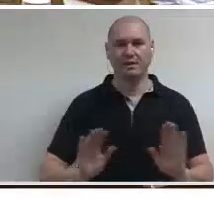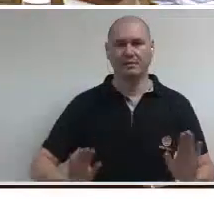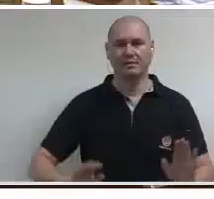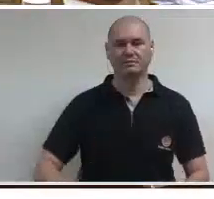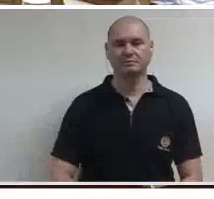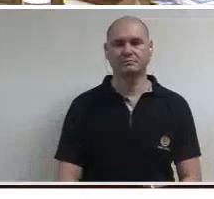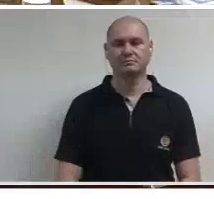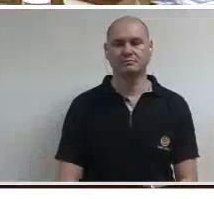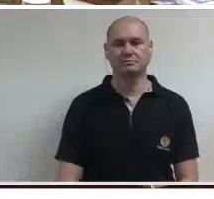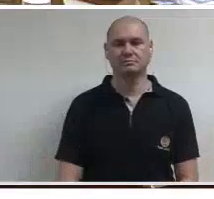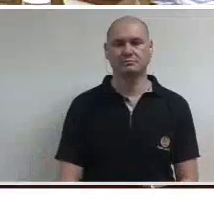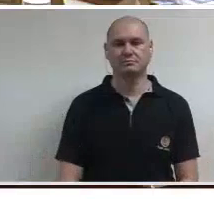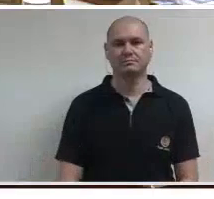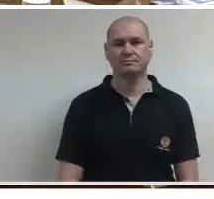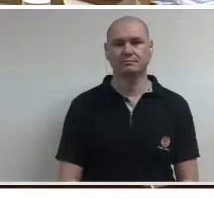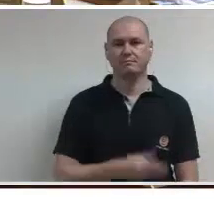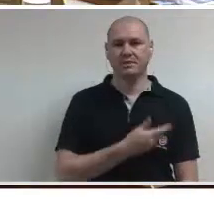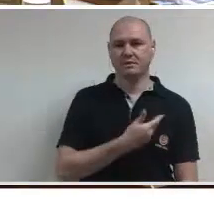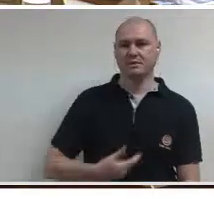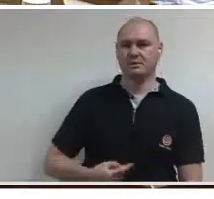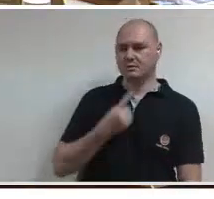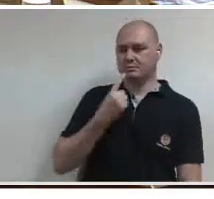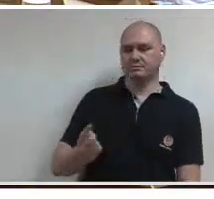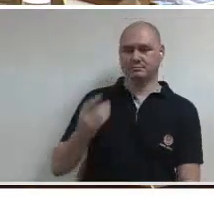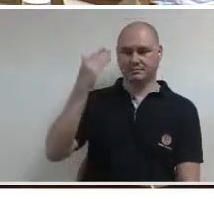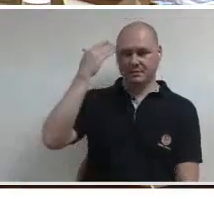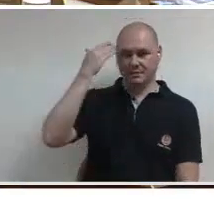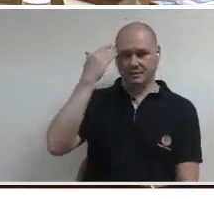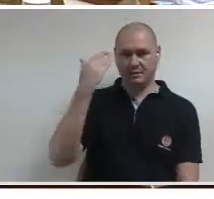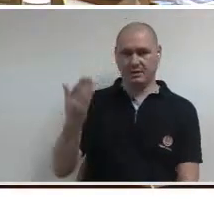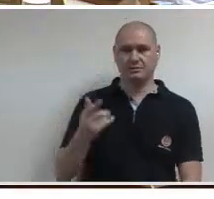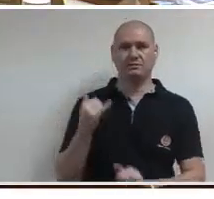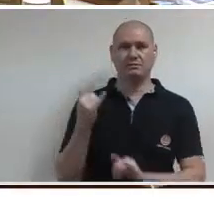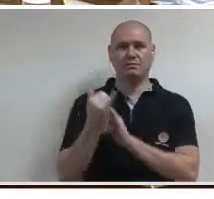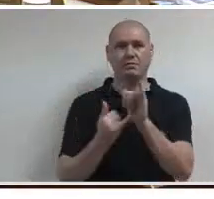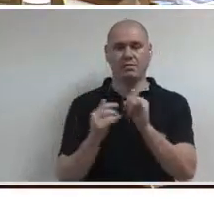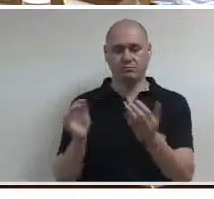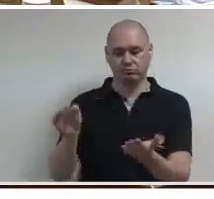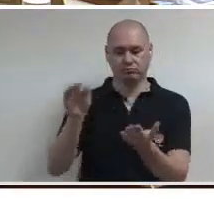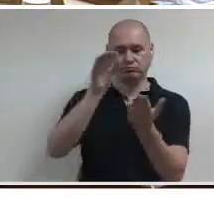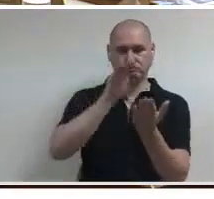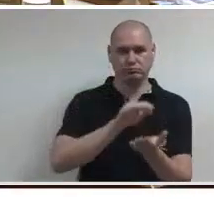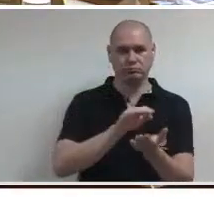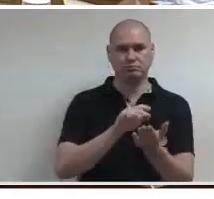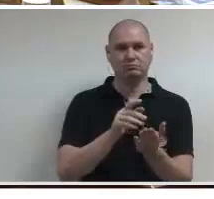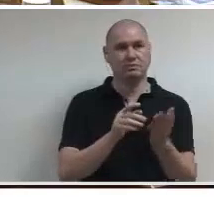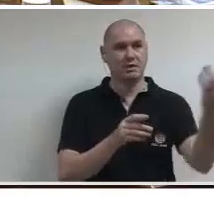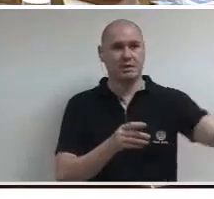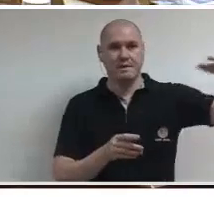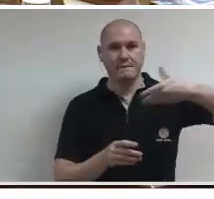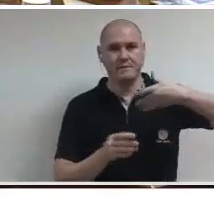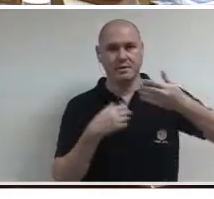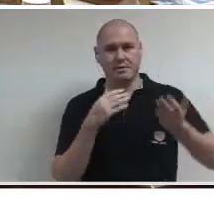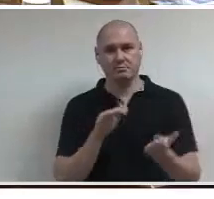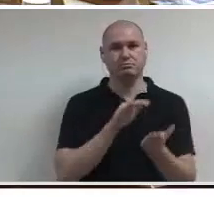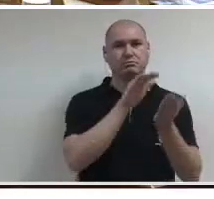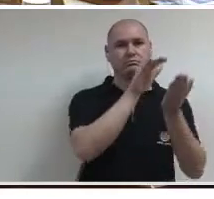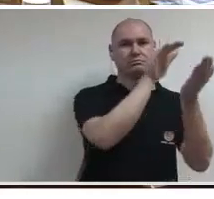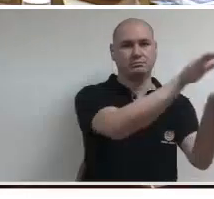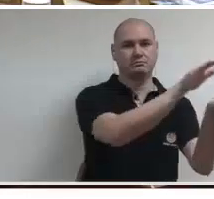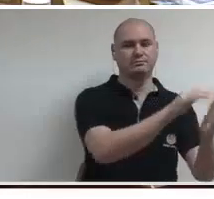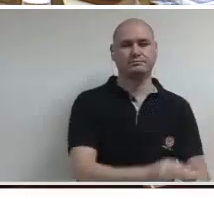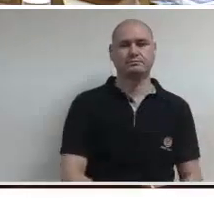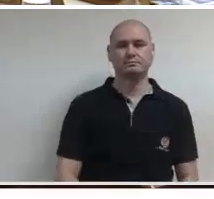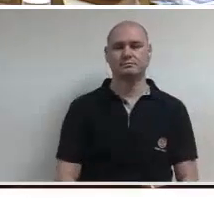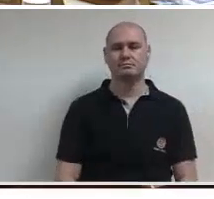Peba. Peba ante presidente. Peba Pe, Eva PM, pecharamo, aguillén de ministra, un Peba de G, un pecharamo Lloreja